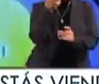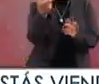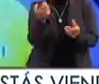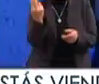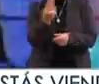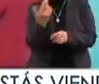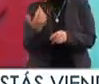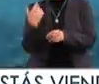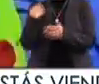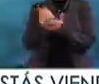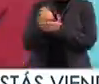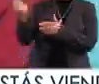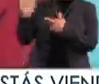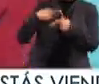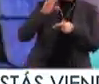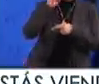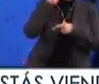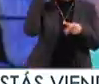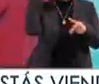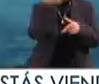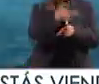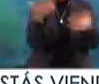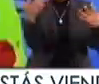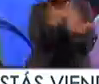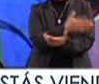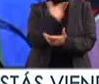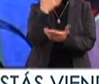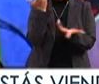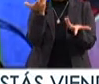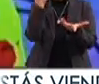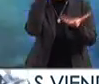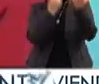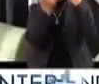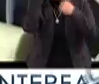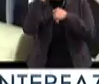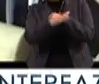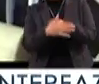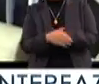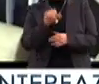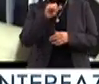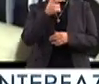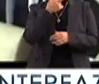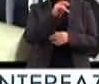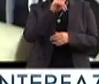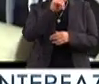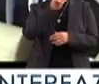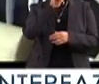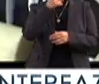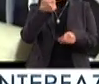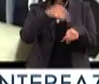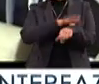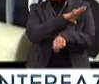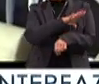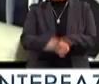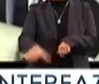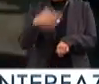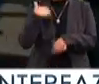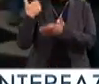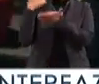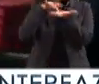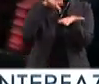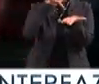esto es necesario que la gente se dé cuenta, que se informe, que sepa. Sergio Palacios, administrador general del